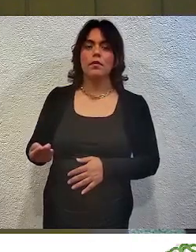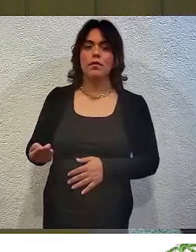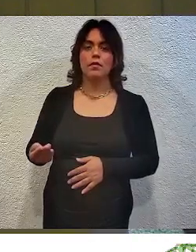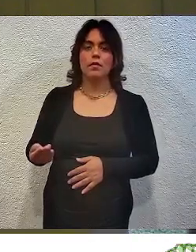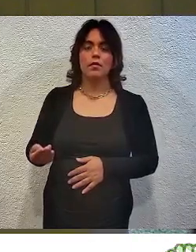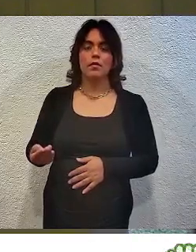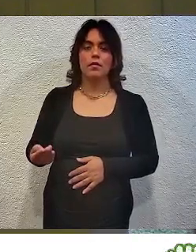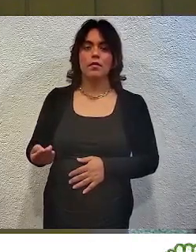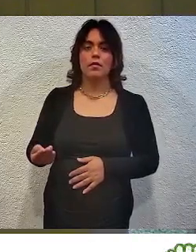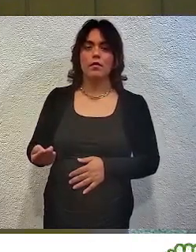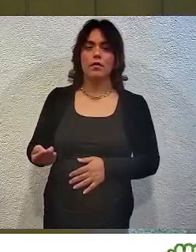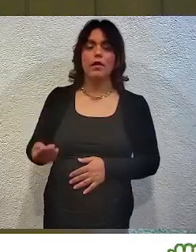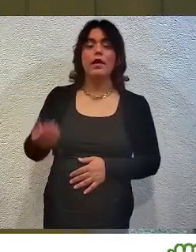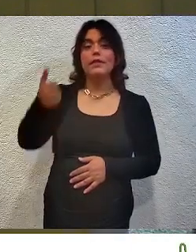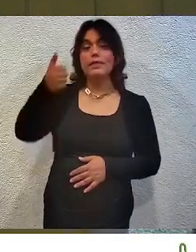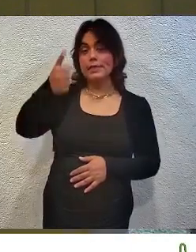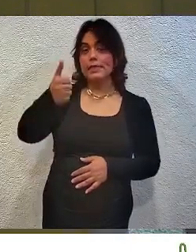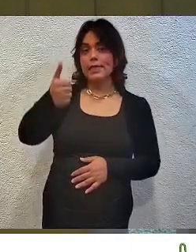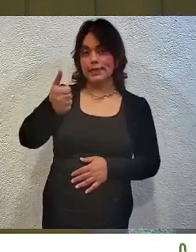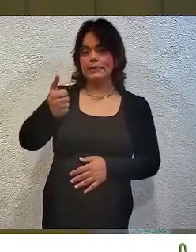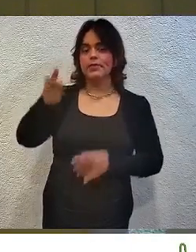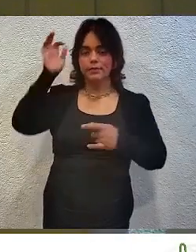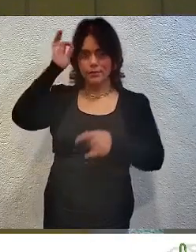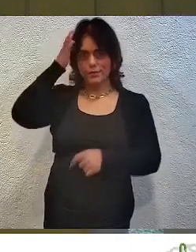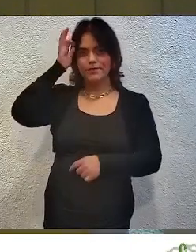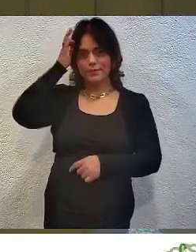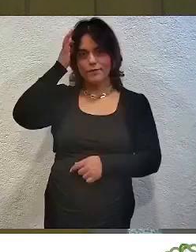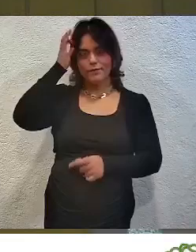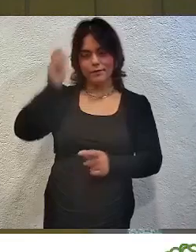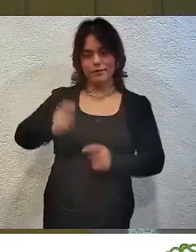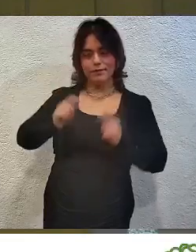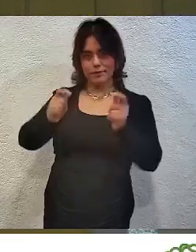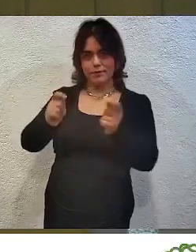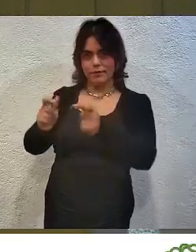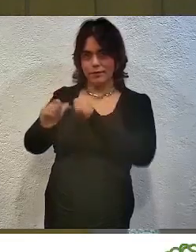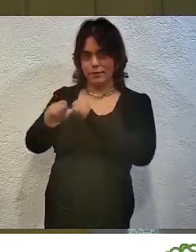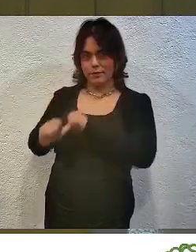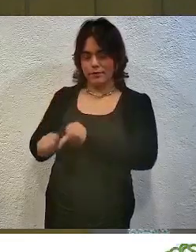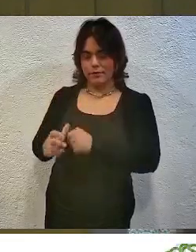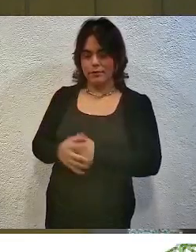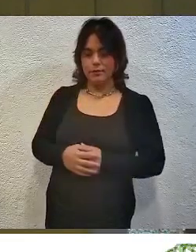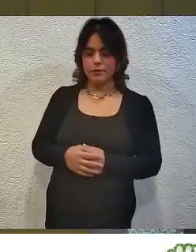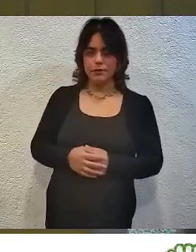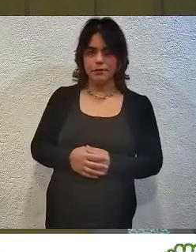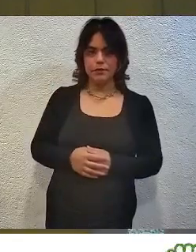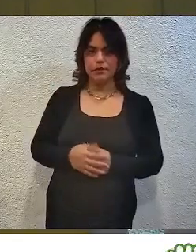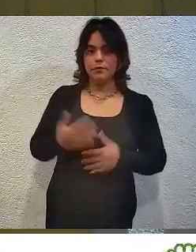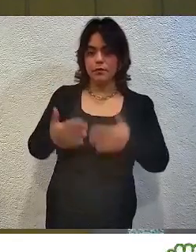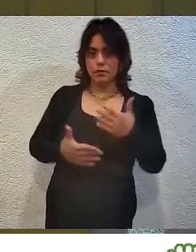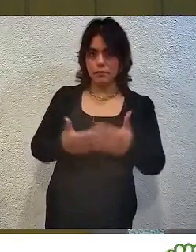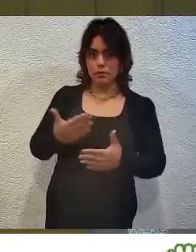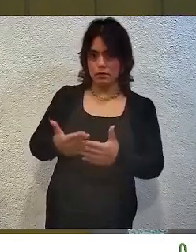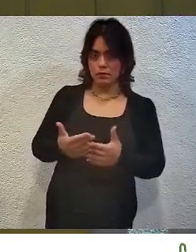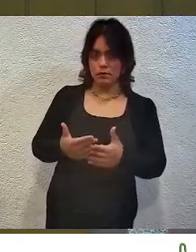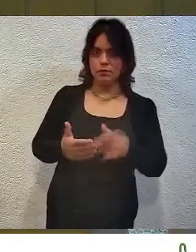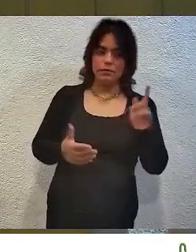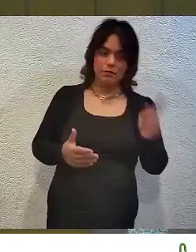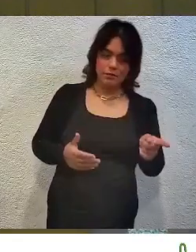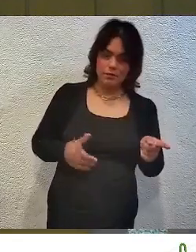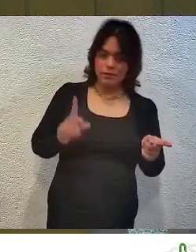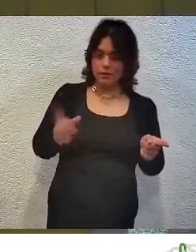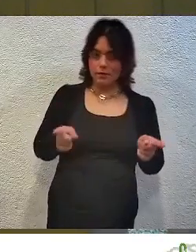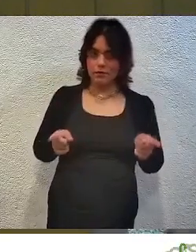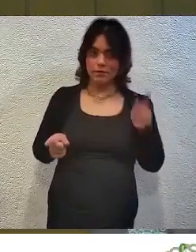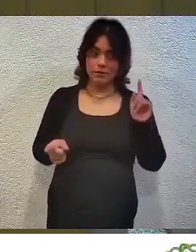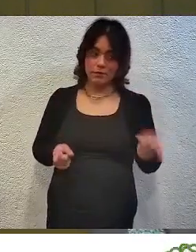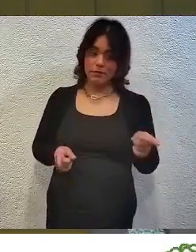señalan 6 regidurías. Pero esto trascendió porque con la constancia del 10 de junio